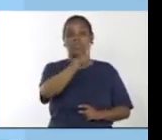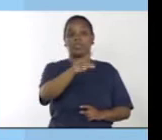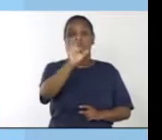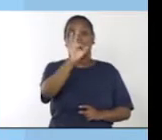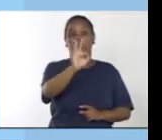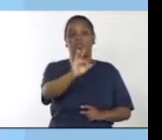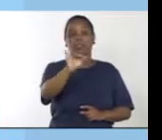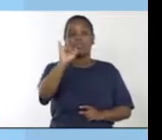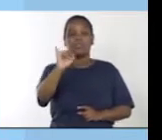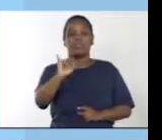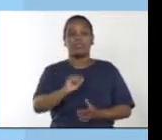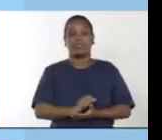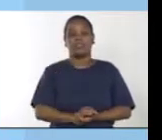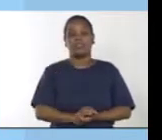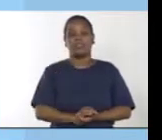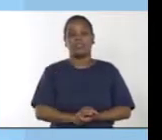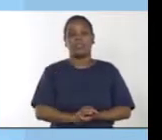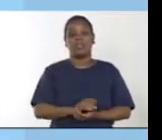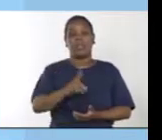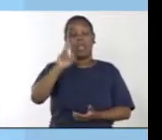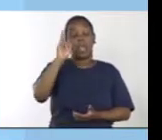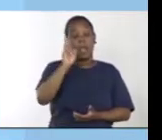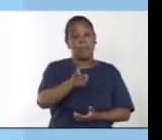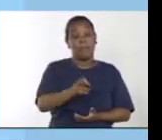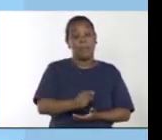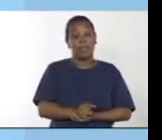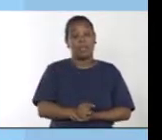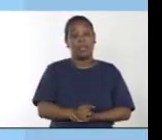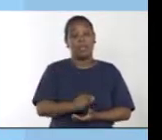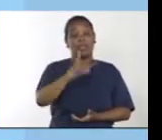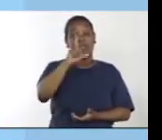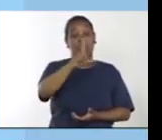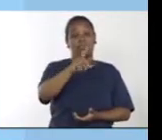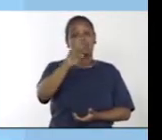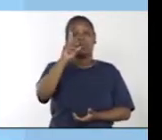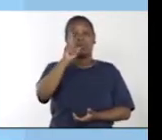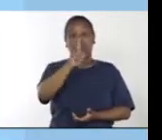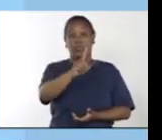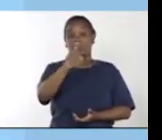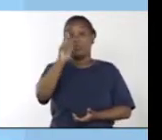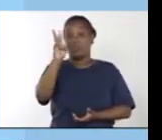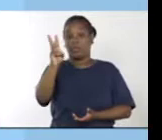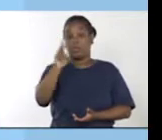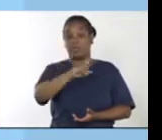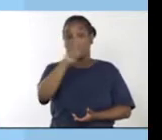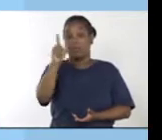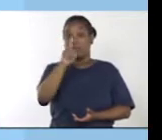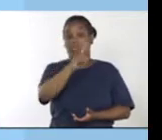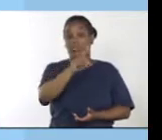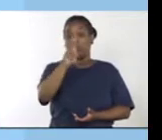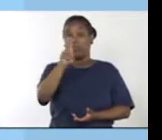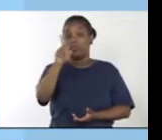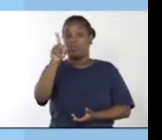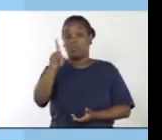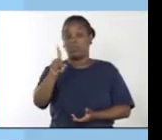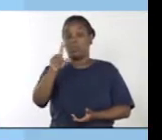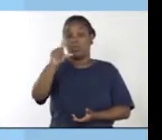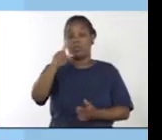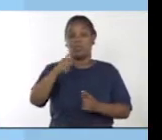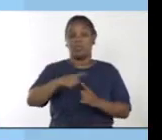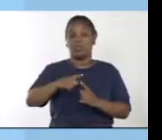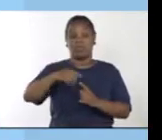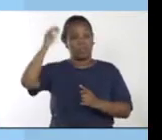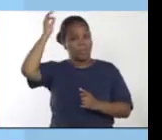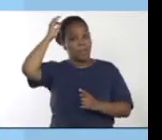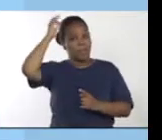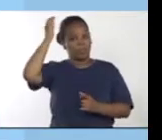153 a la 186 y las páginas de la 113 a la 121 del